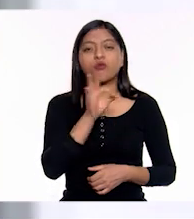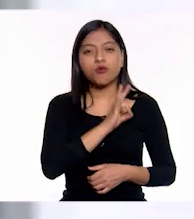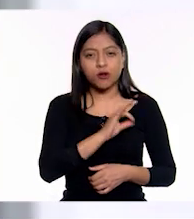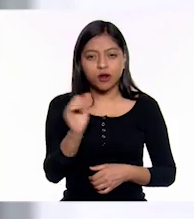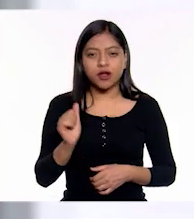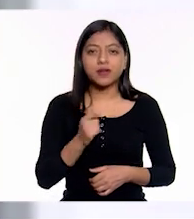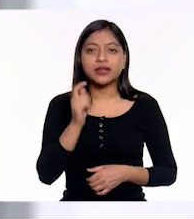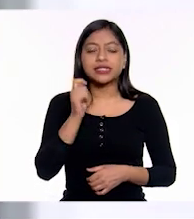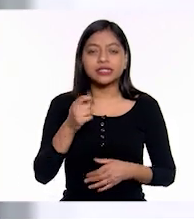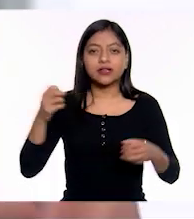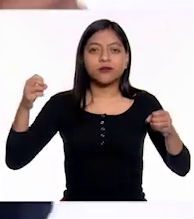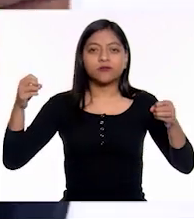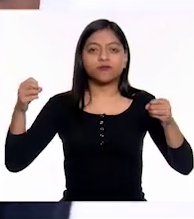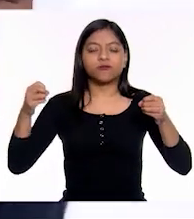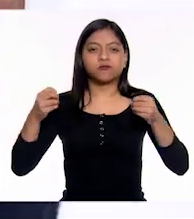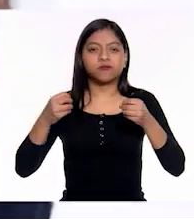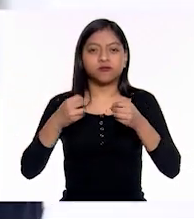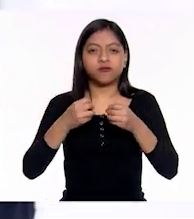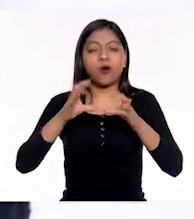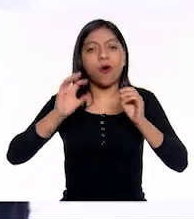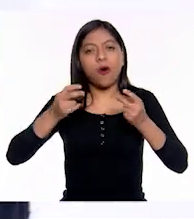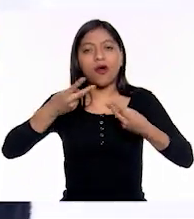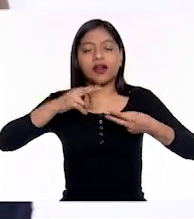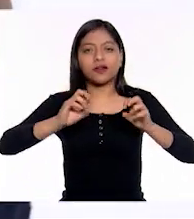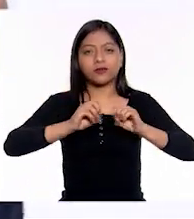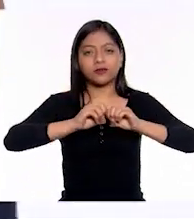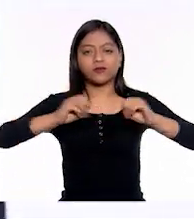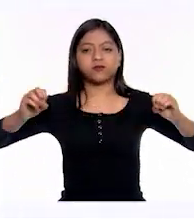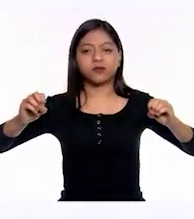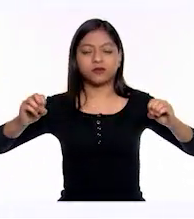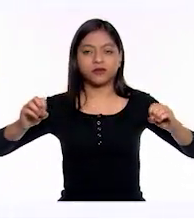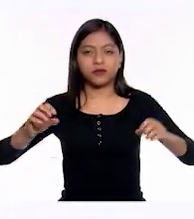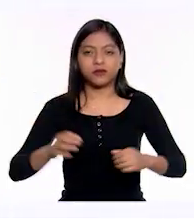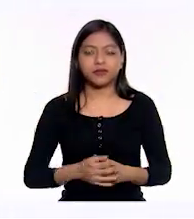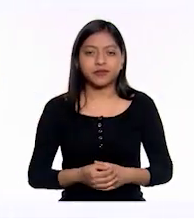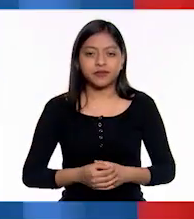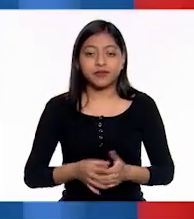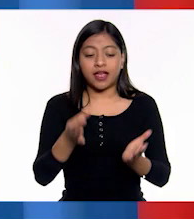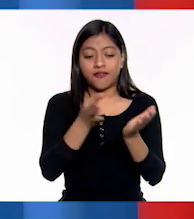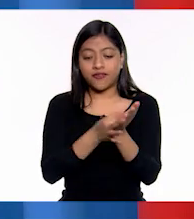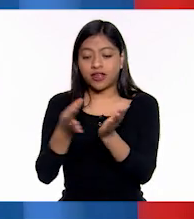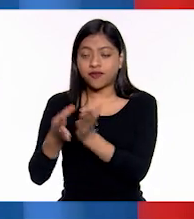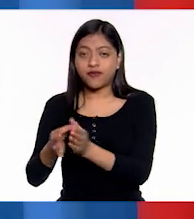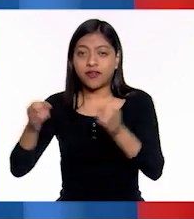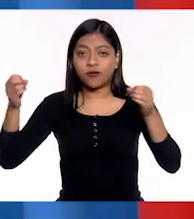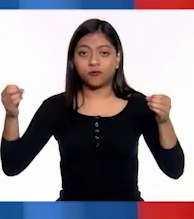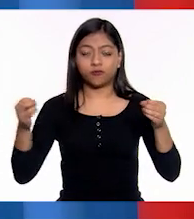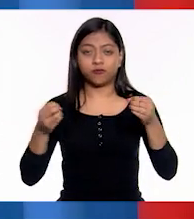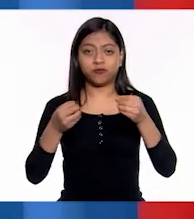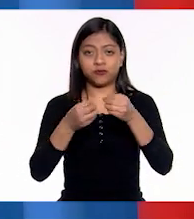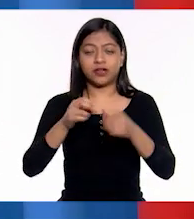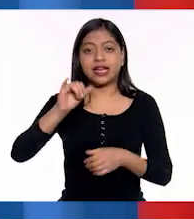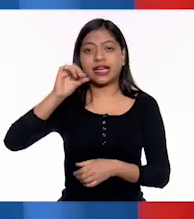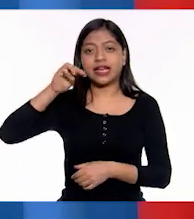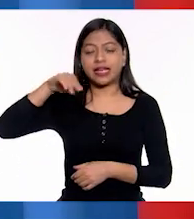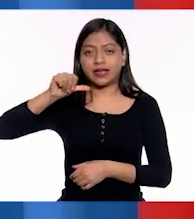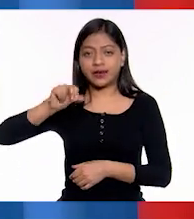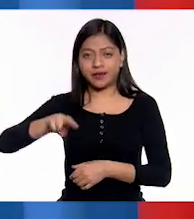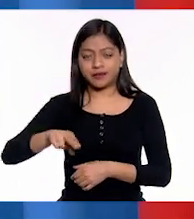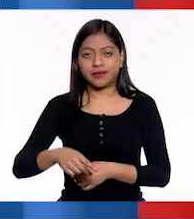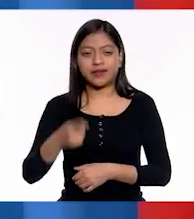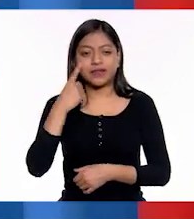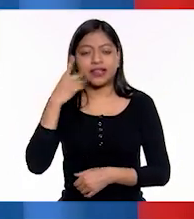propiedades de atracción y de repulsión, ¿no? Sí, digo, no tenemos otro imán, pero tenemos más material. ¿Qué